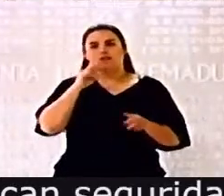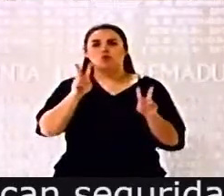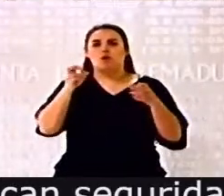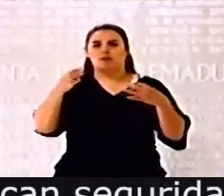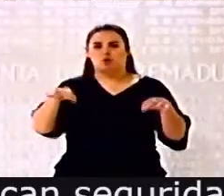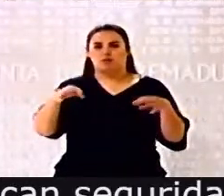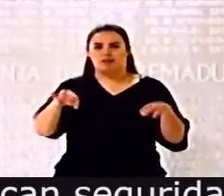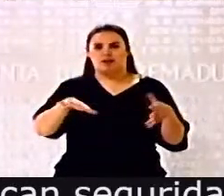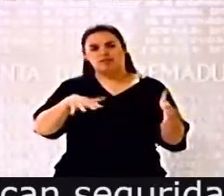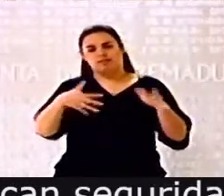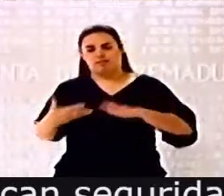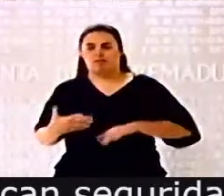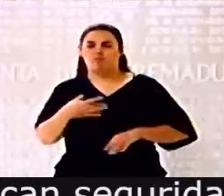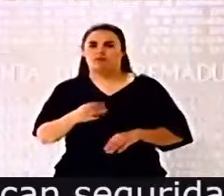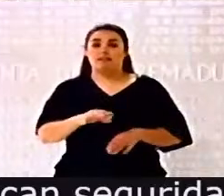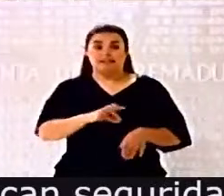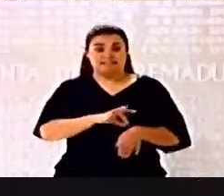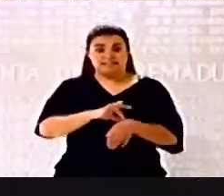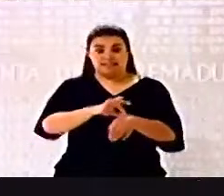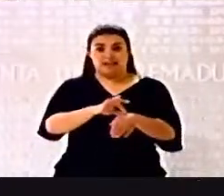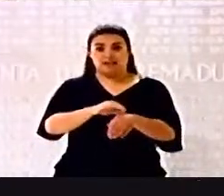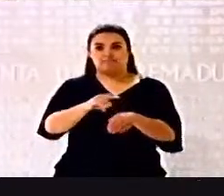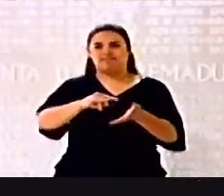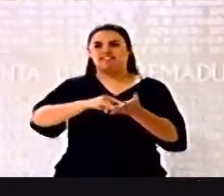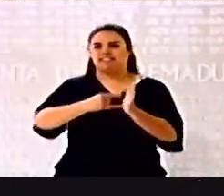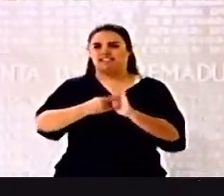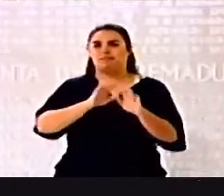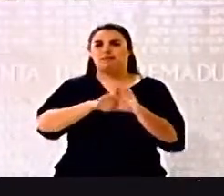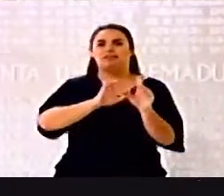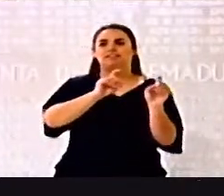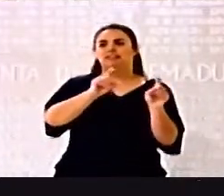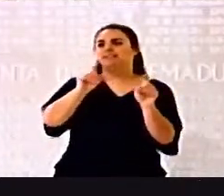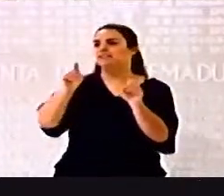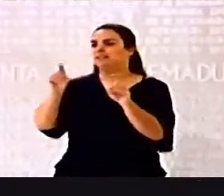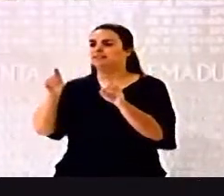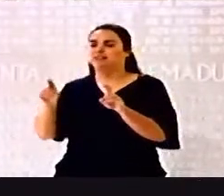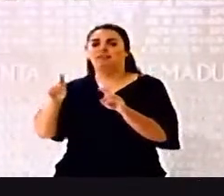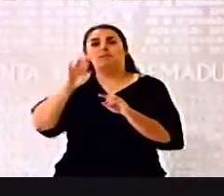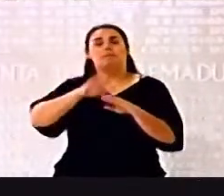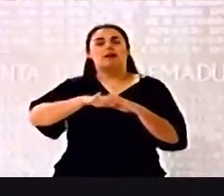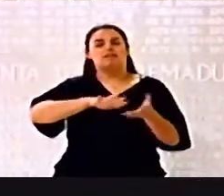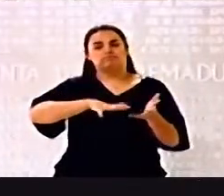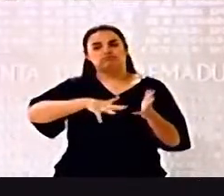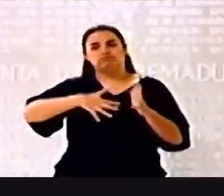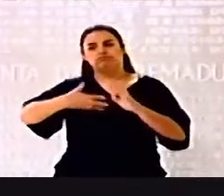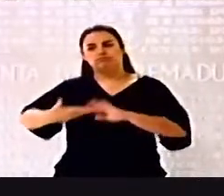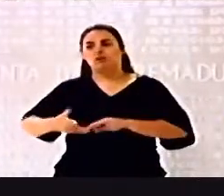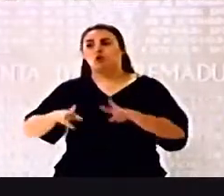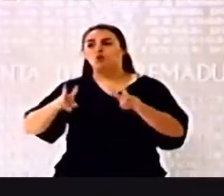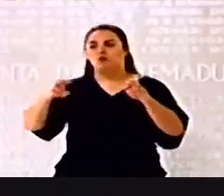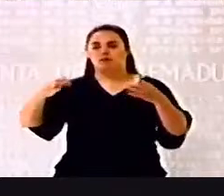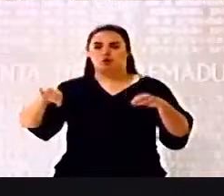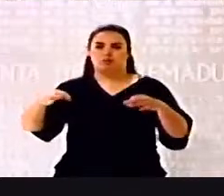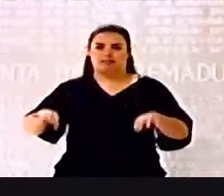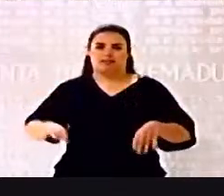normalidad. Las guías son también un método de enseñanza para esa transición hacia la nueva